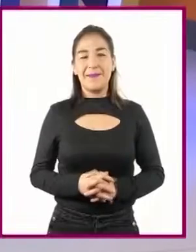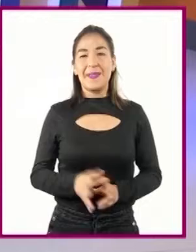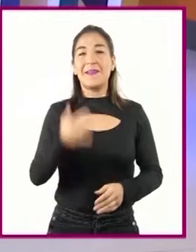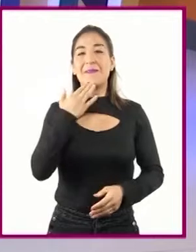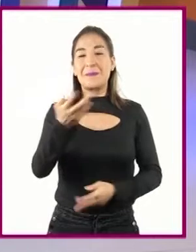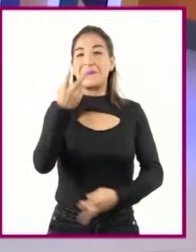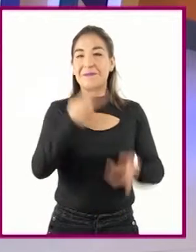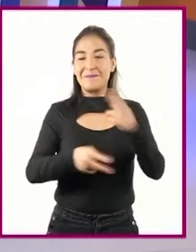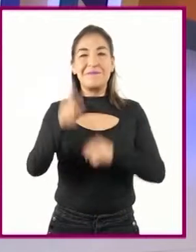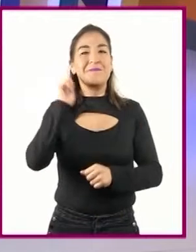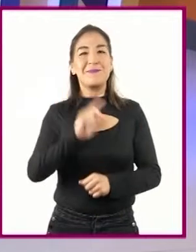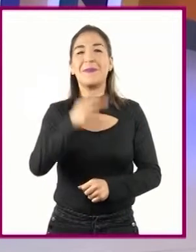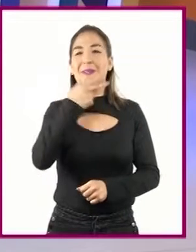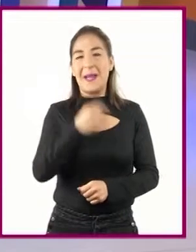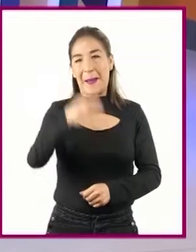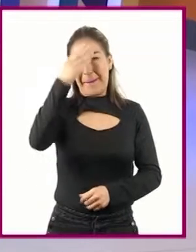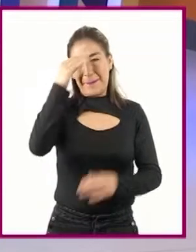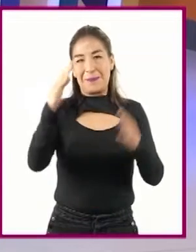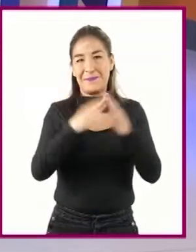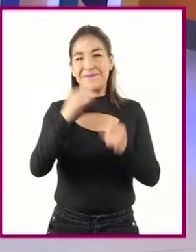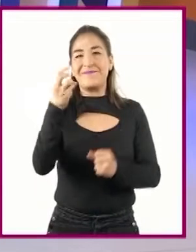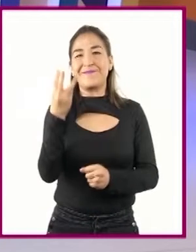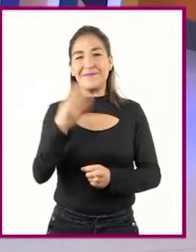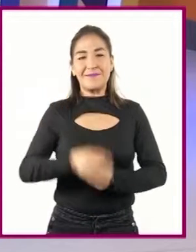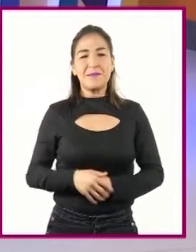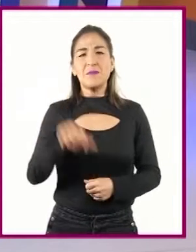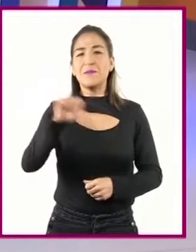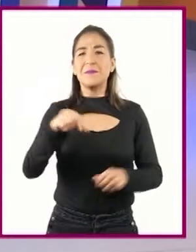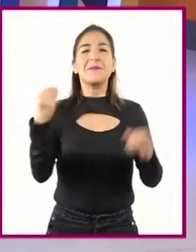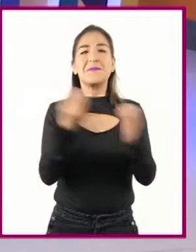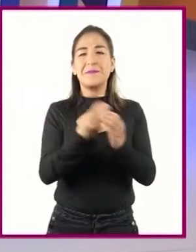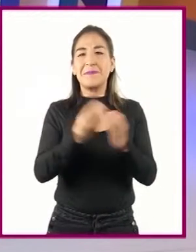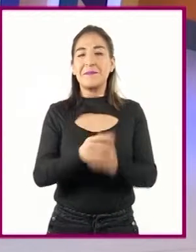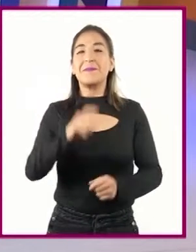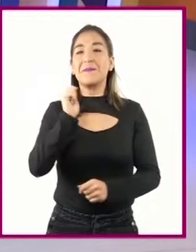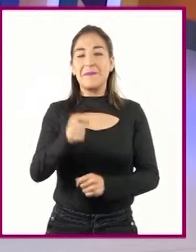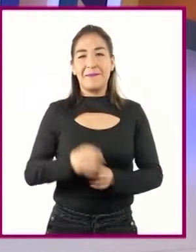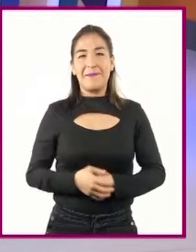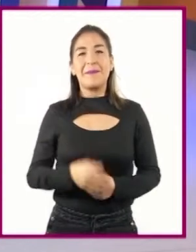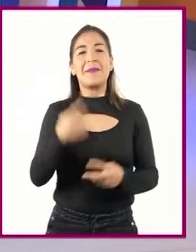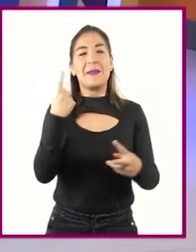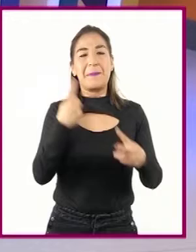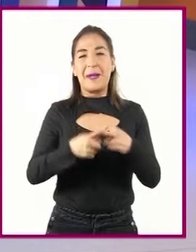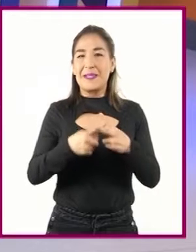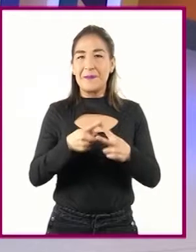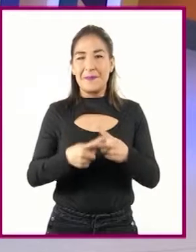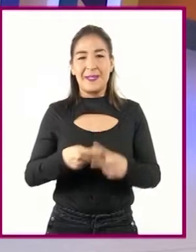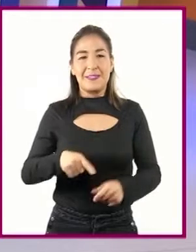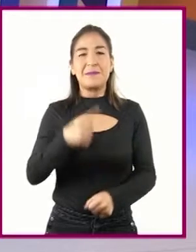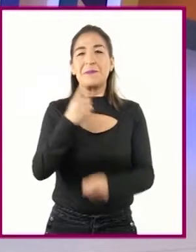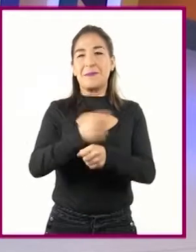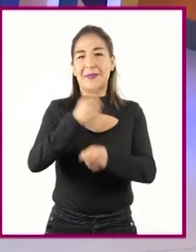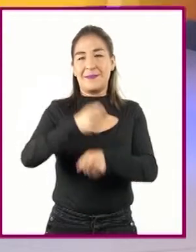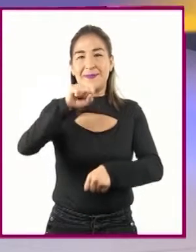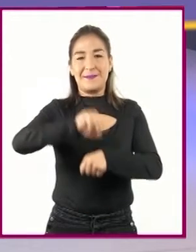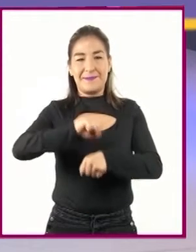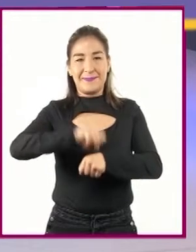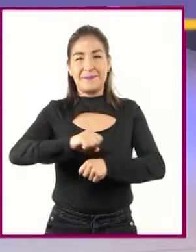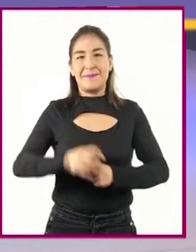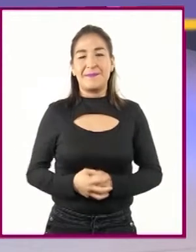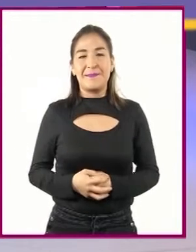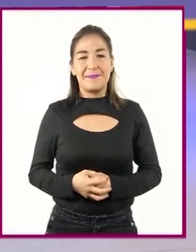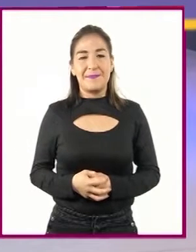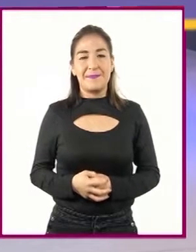Bienvenidas y bienvenidos a Aprende en Casa 3. Esta sesión está enfocada en la asignatura de matemáticas de primer grado